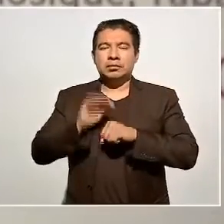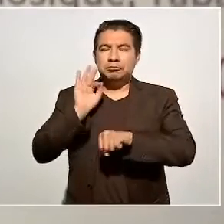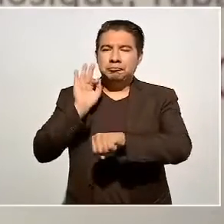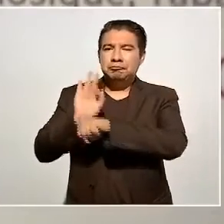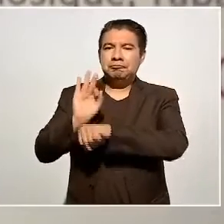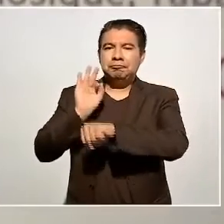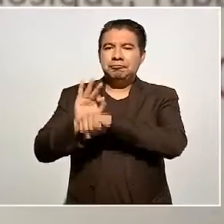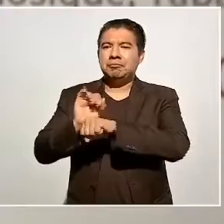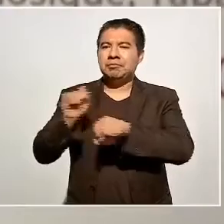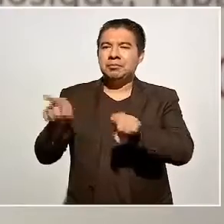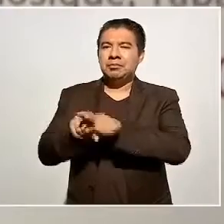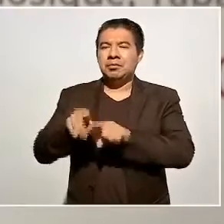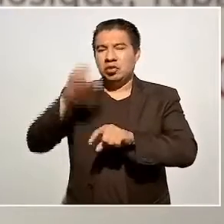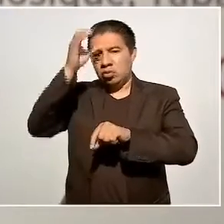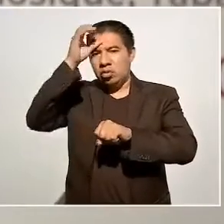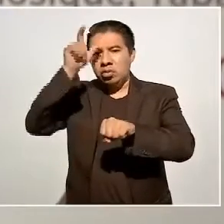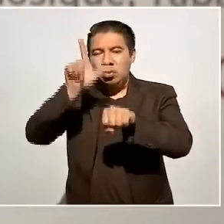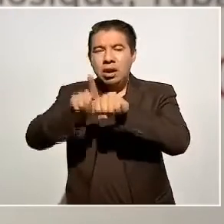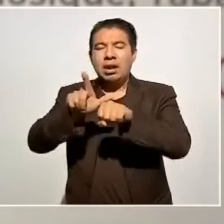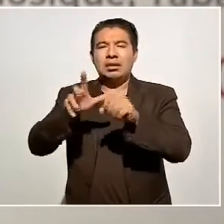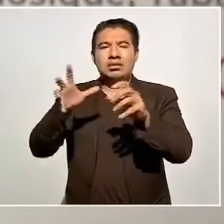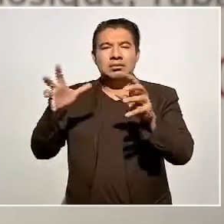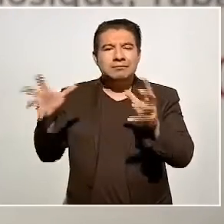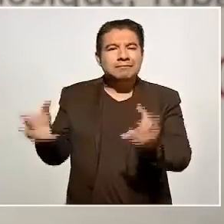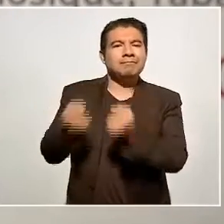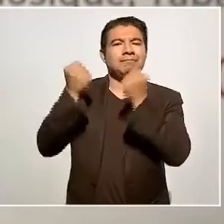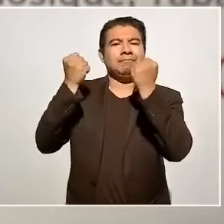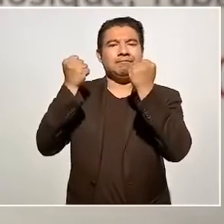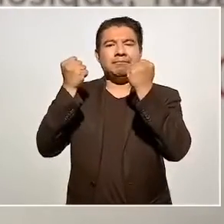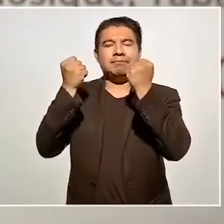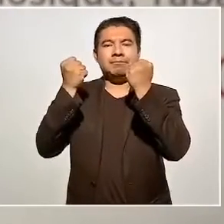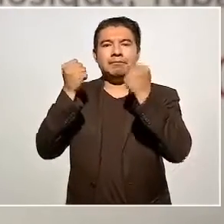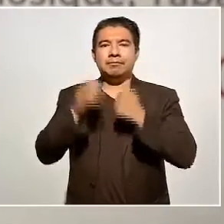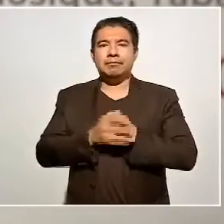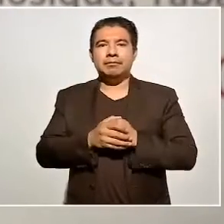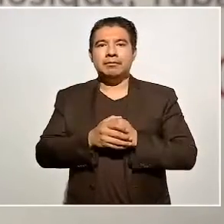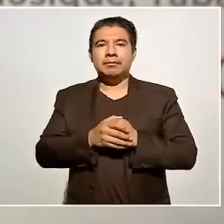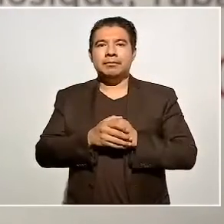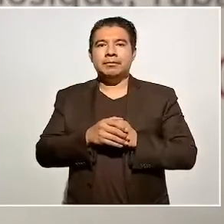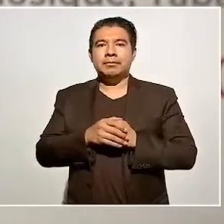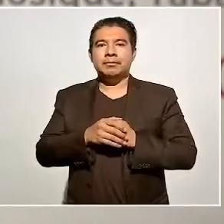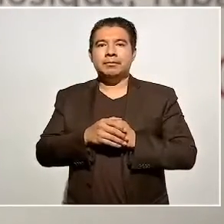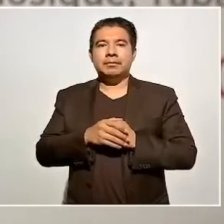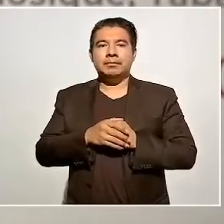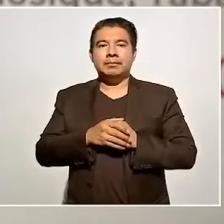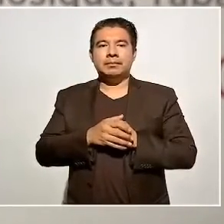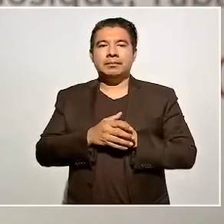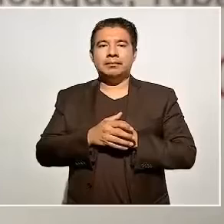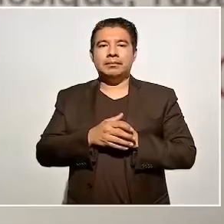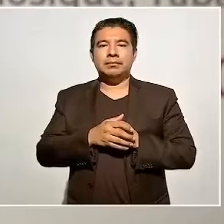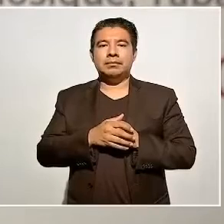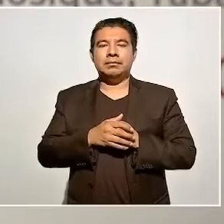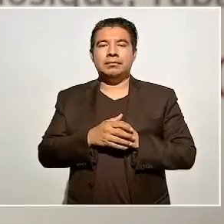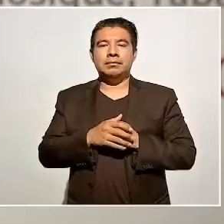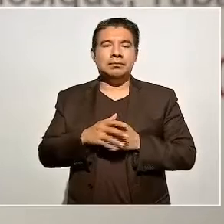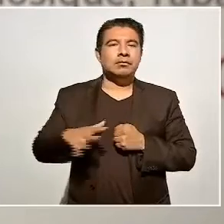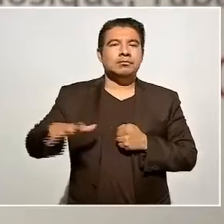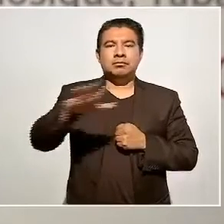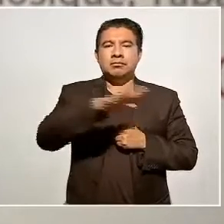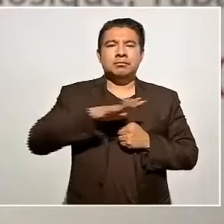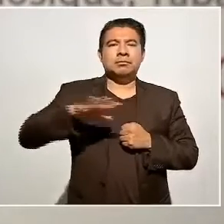rescate cultural de toda la zona